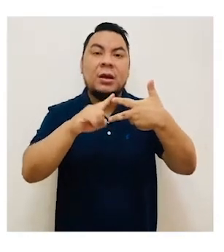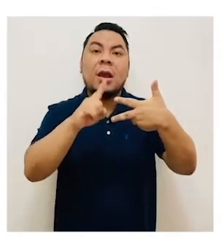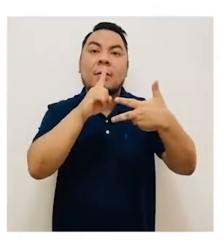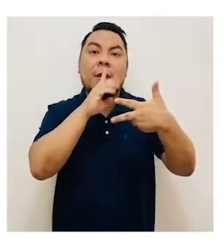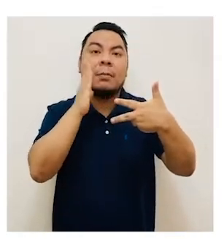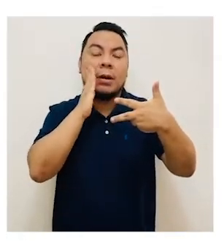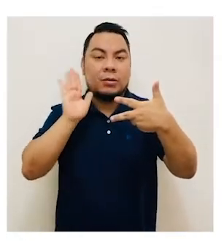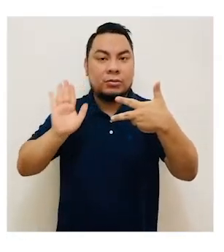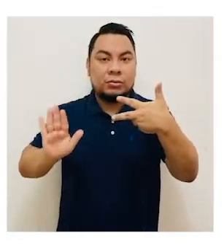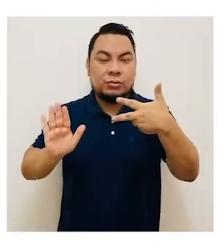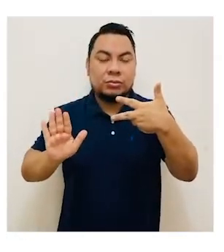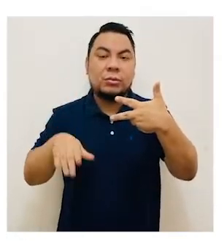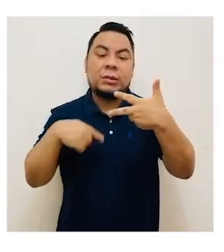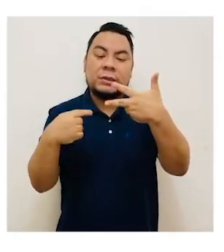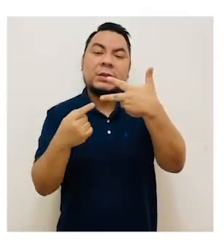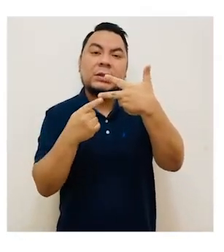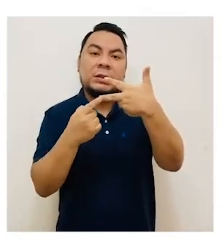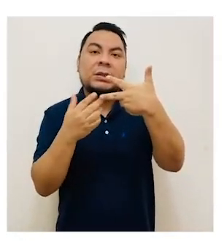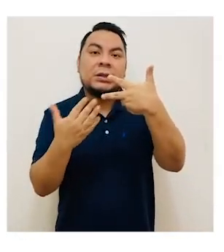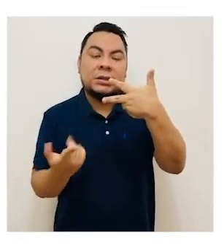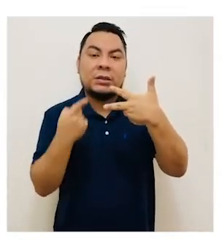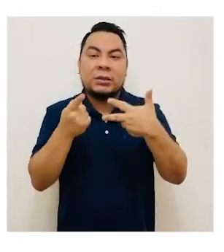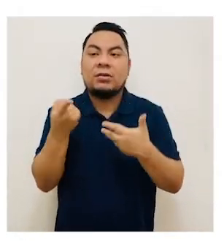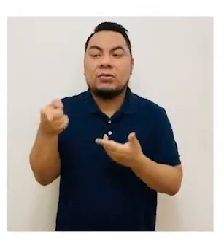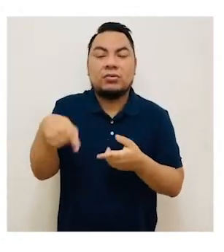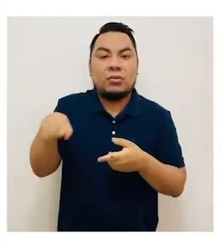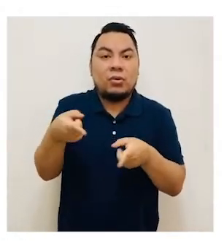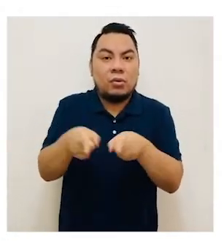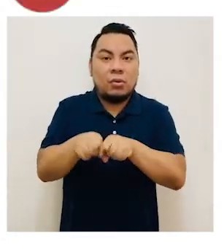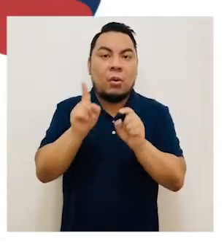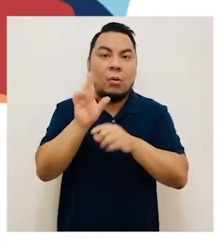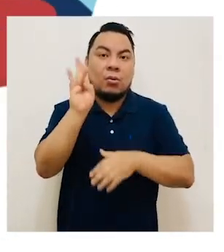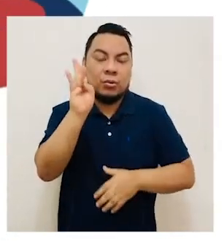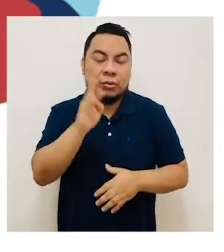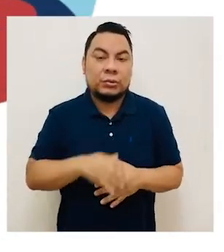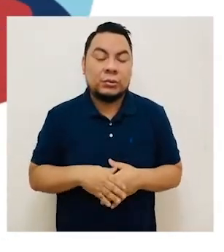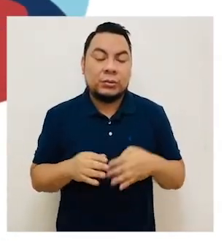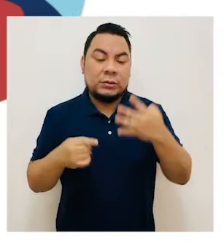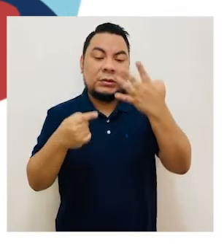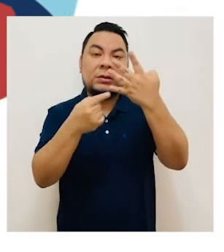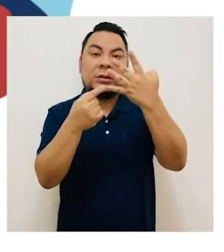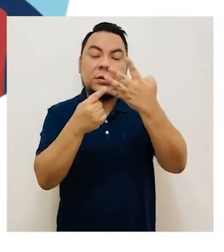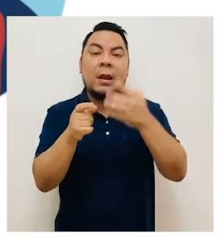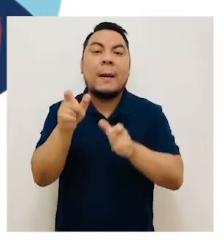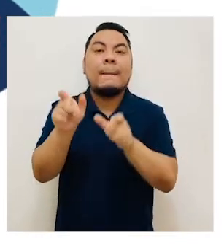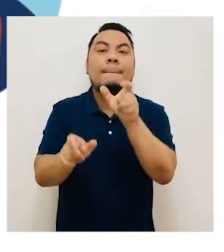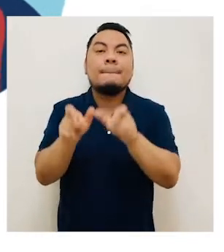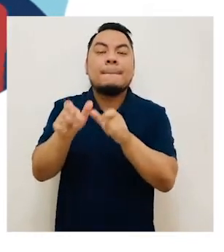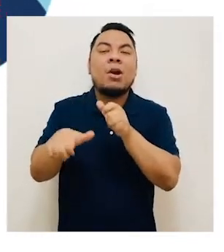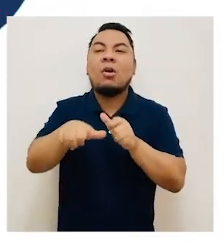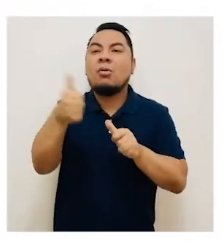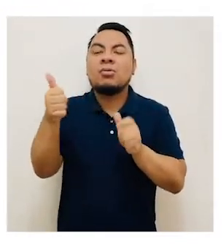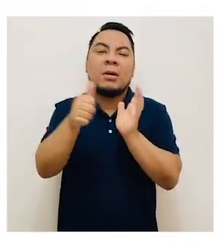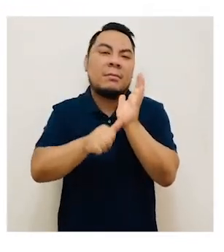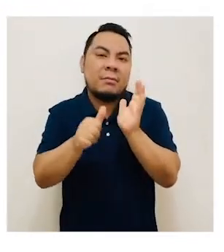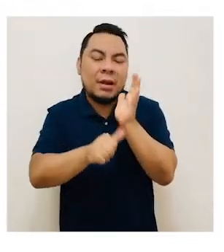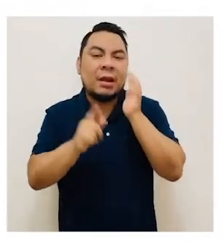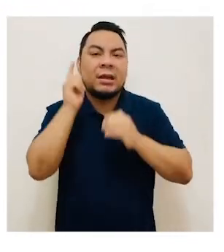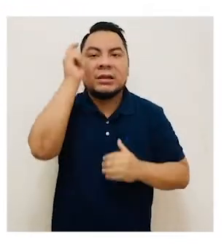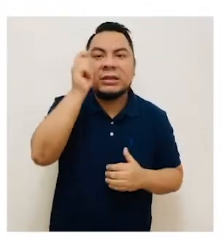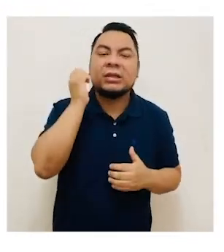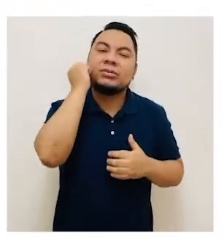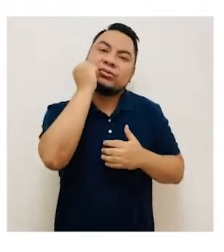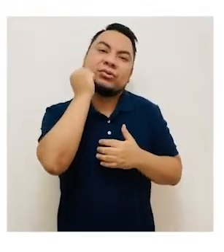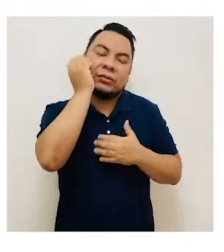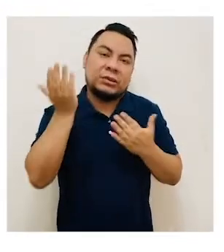orden están los padres y los ascendientes. En tercer orden está el cónyuge o conviviente. Y en cuarto orden los parientes colaterales,